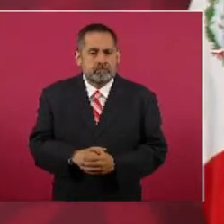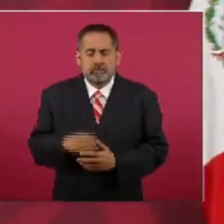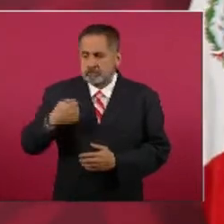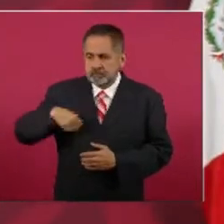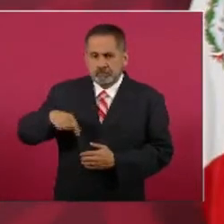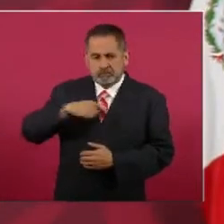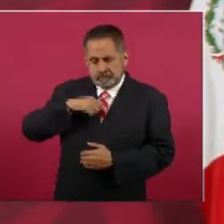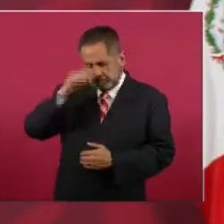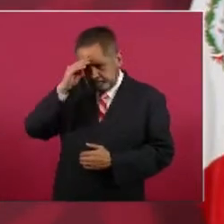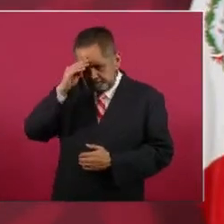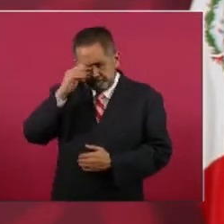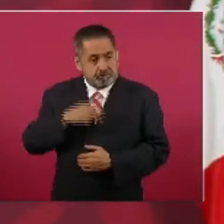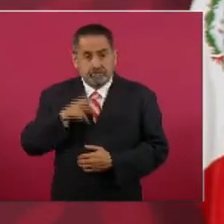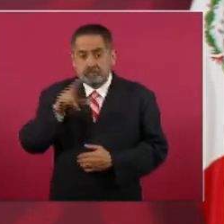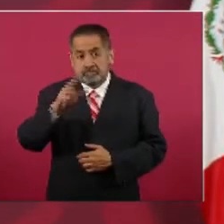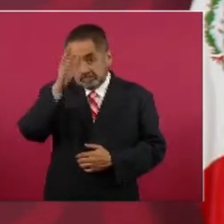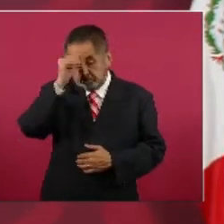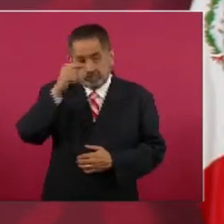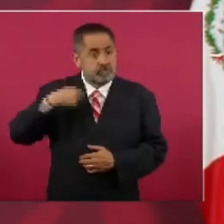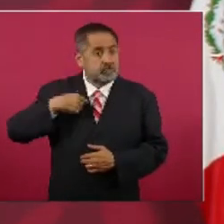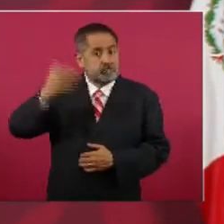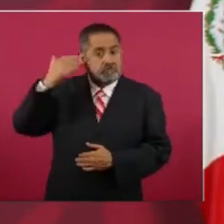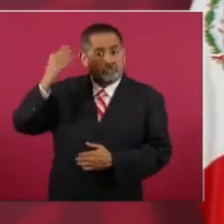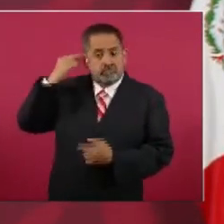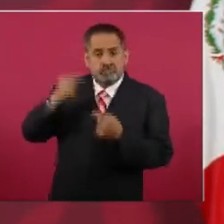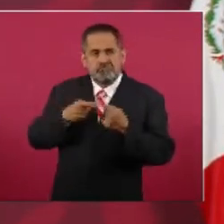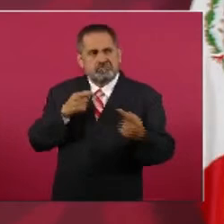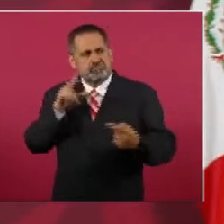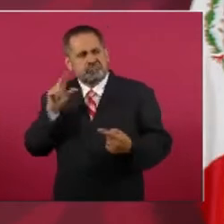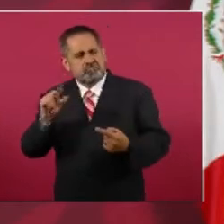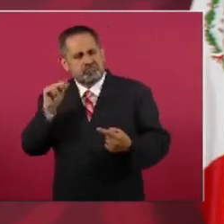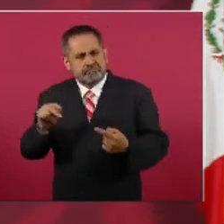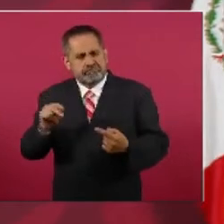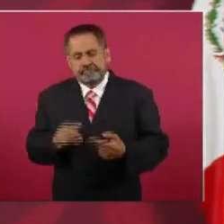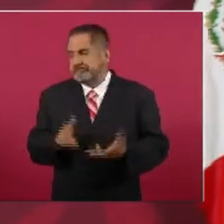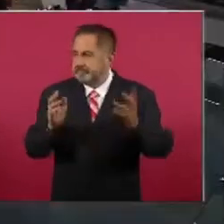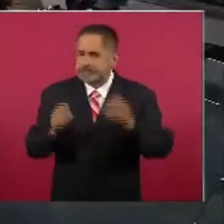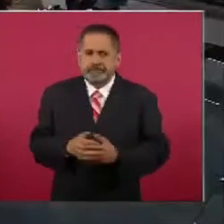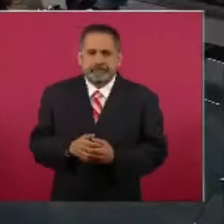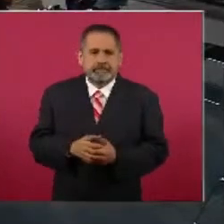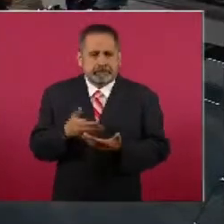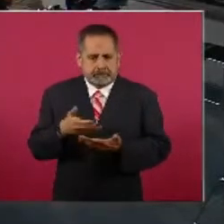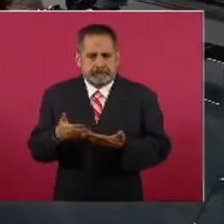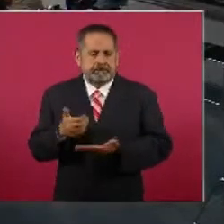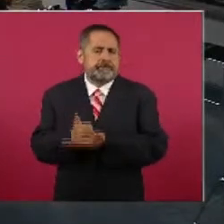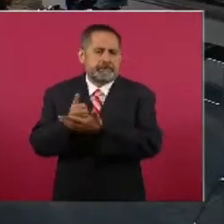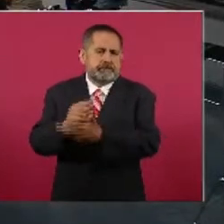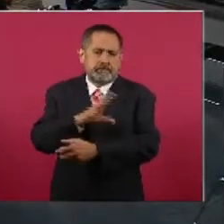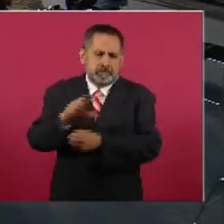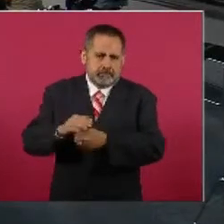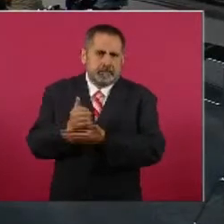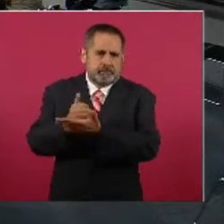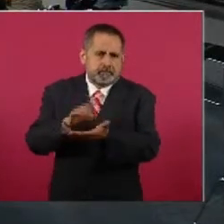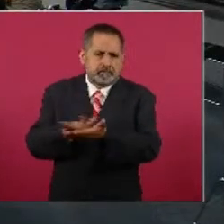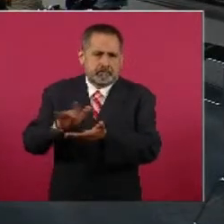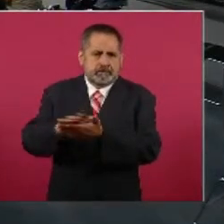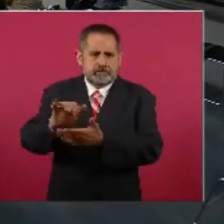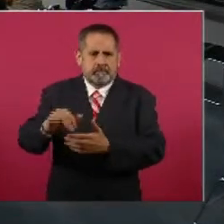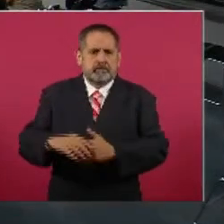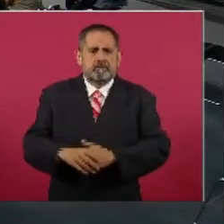nosotros nos opusimos en su momento y vamos a ayudar todo lo que podamos